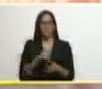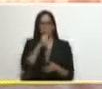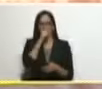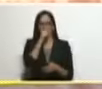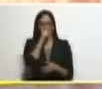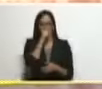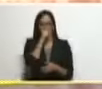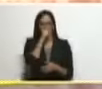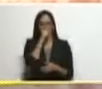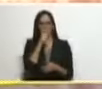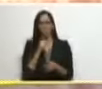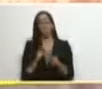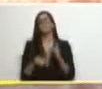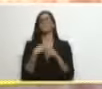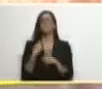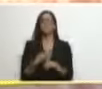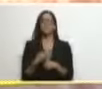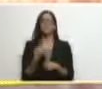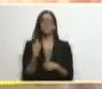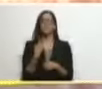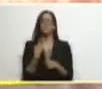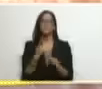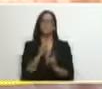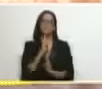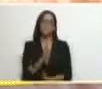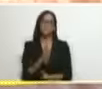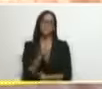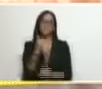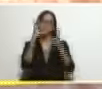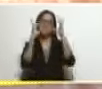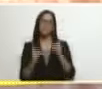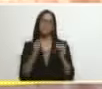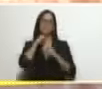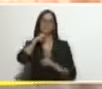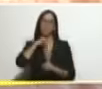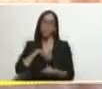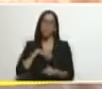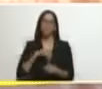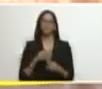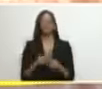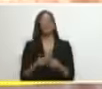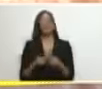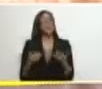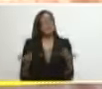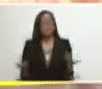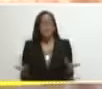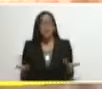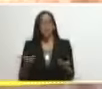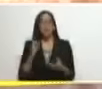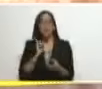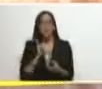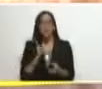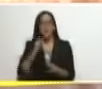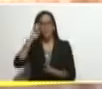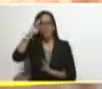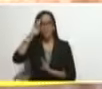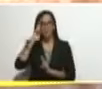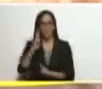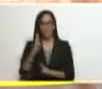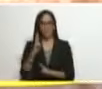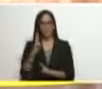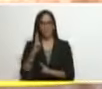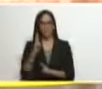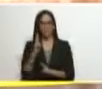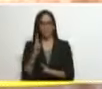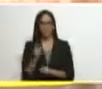Y luego de todo eso hubo una resultante, una decisión histórica que debemos respetar y que